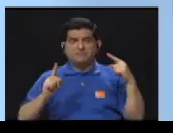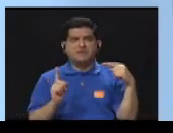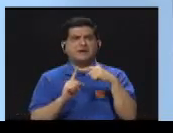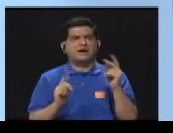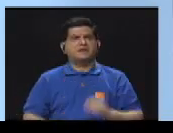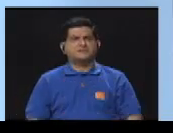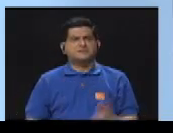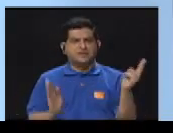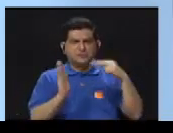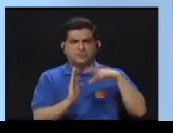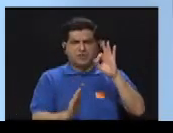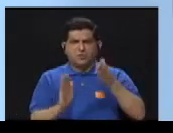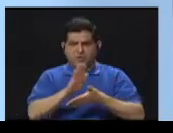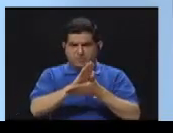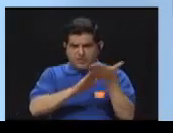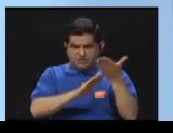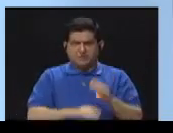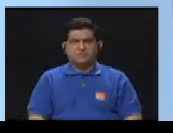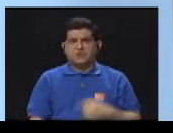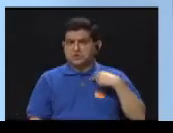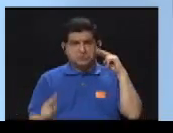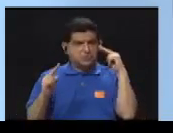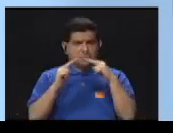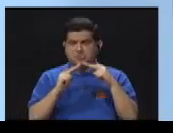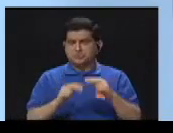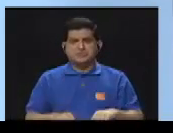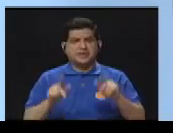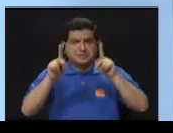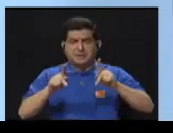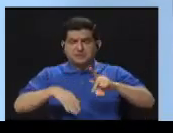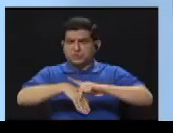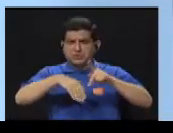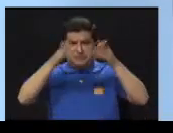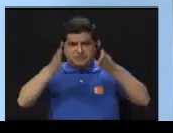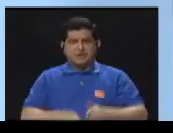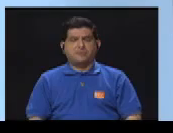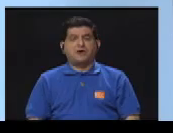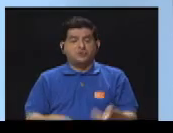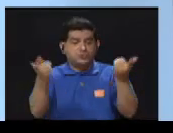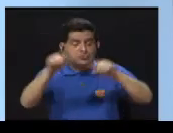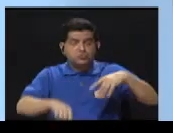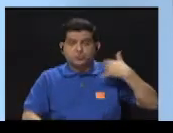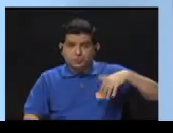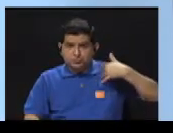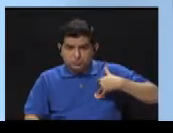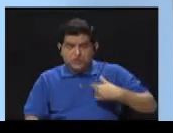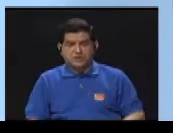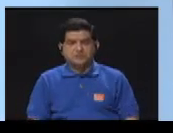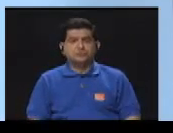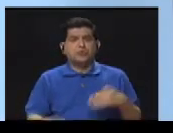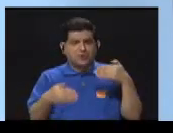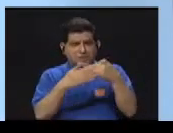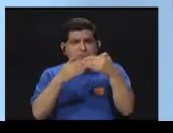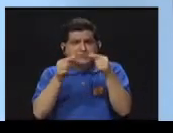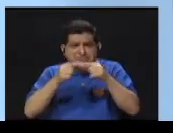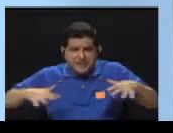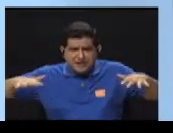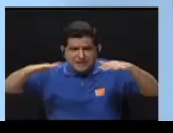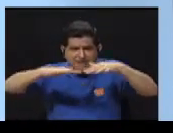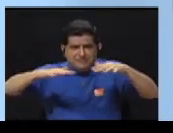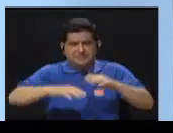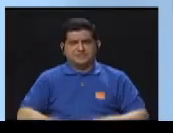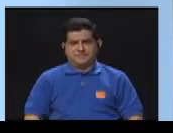el 2009 que me fui, no había conocido ningún paraguayo. Lo que pasa en Argentina es que, digamos, hay una cercanía